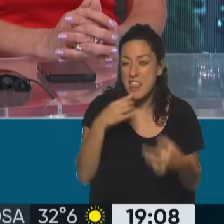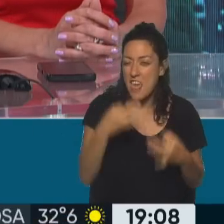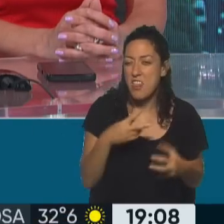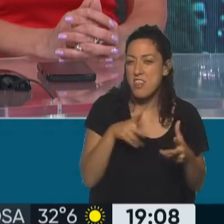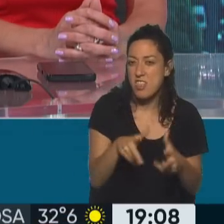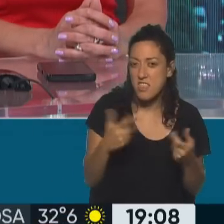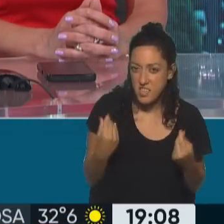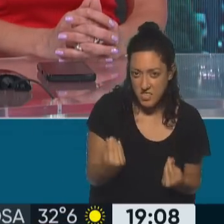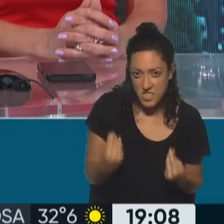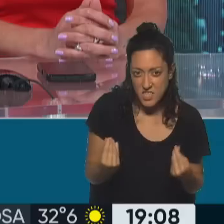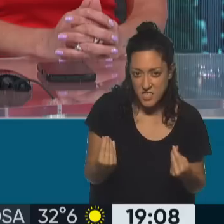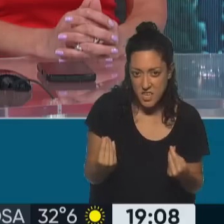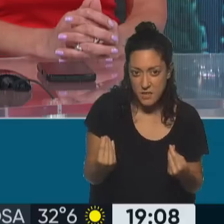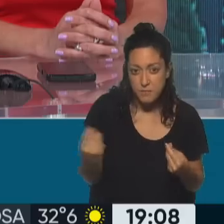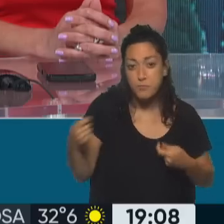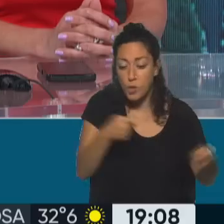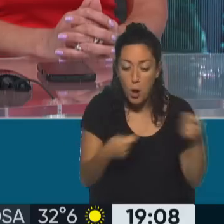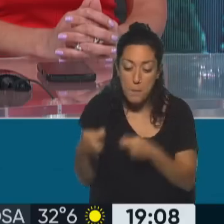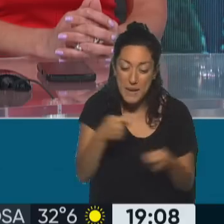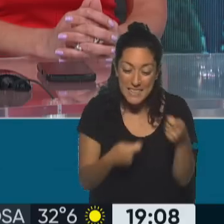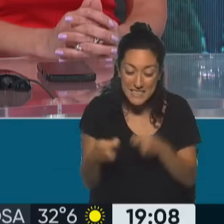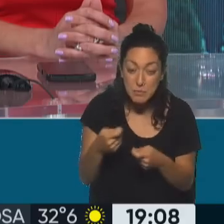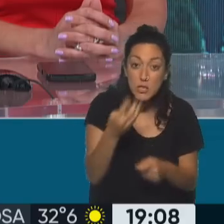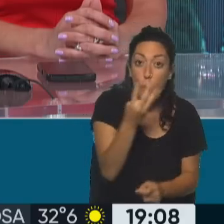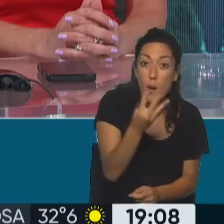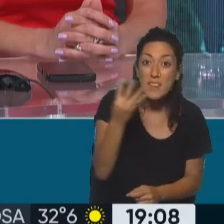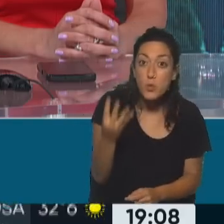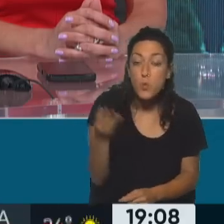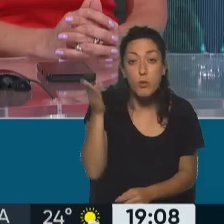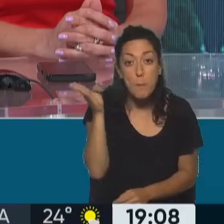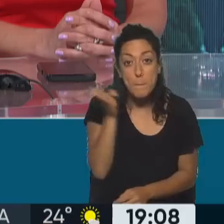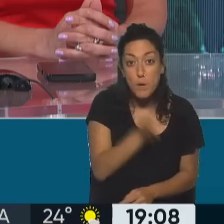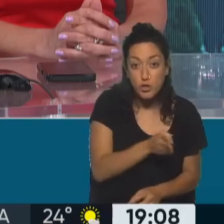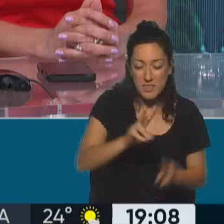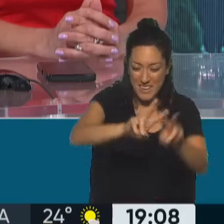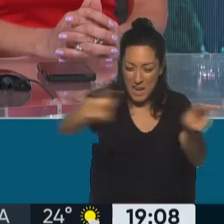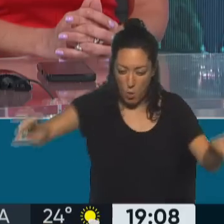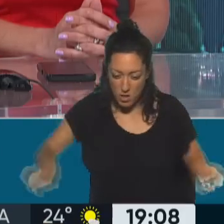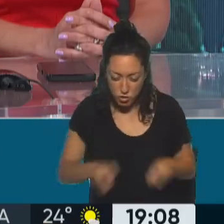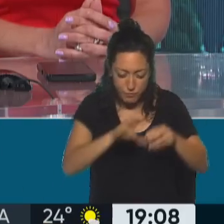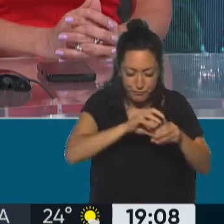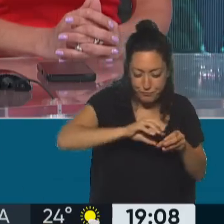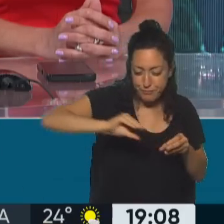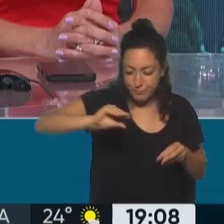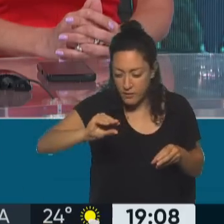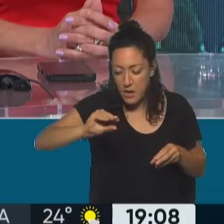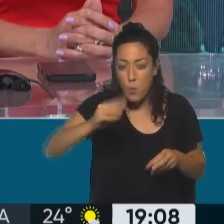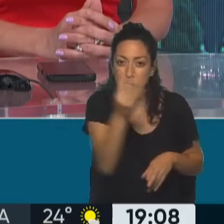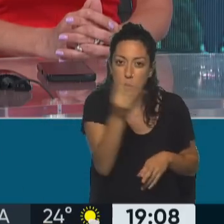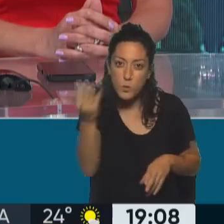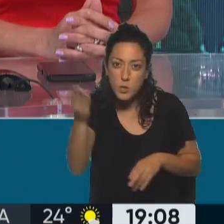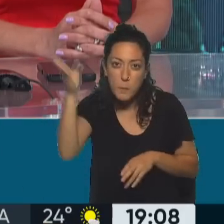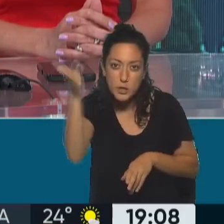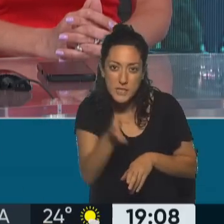diciendo es de la masa coparticipable, el 44% de lo que se recauda con todos los impuestos nacionales